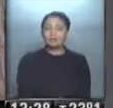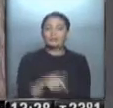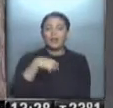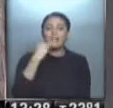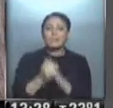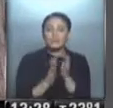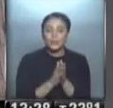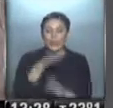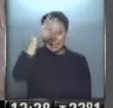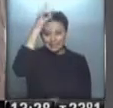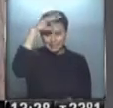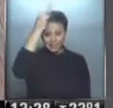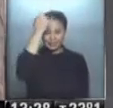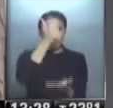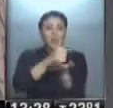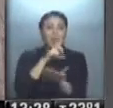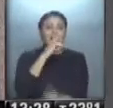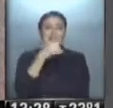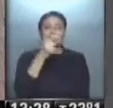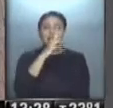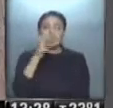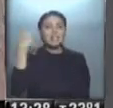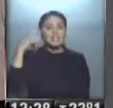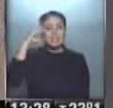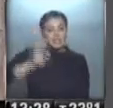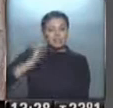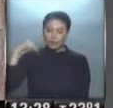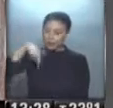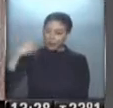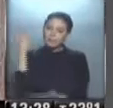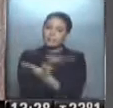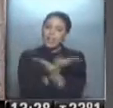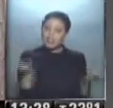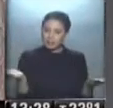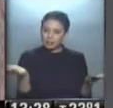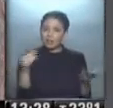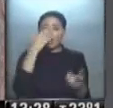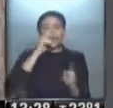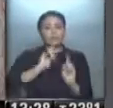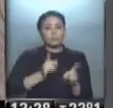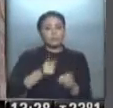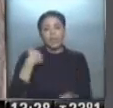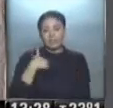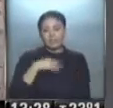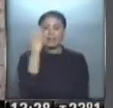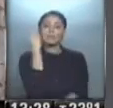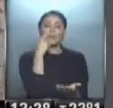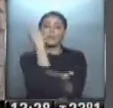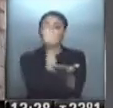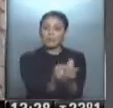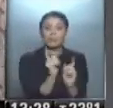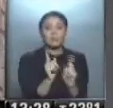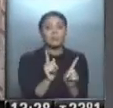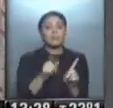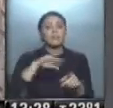Vamos a hablar de teatro ahora. Josca Lázaro hace una década vino a presentar Confesiones del Pene. Se quedó en la Argentina, se radicó en la Argentina,